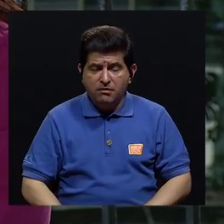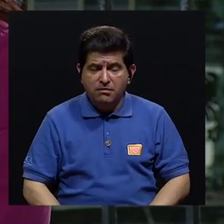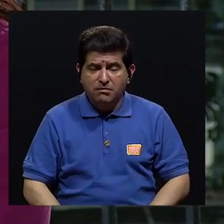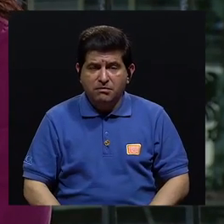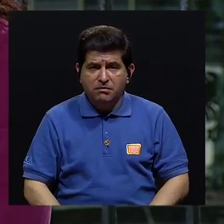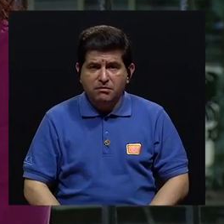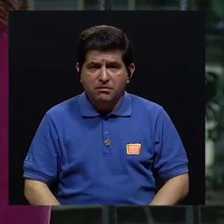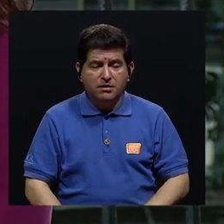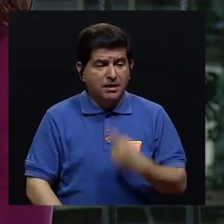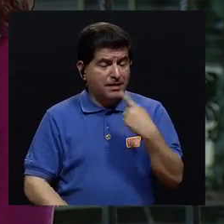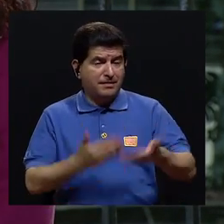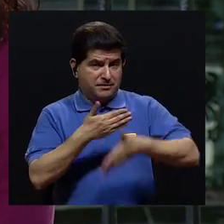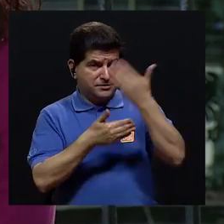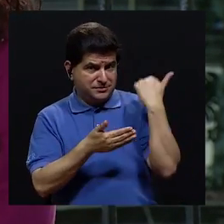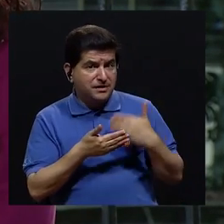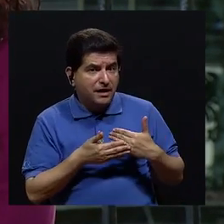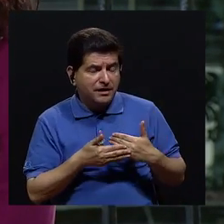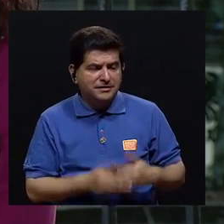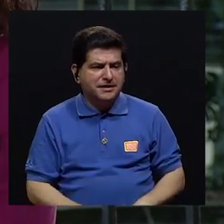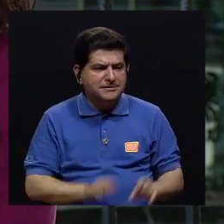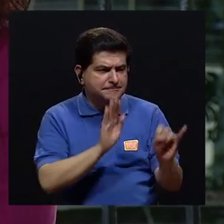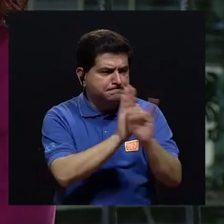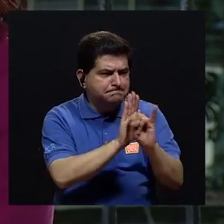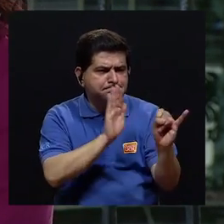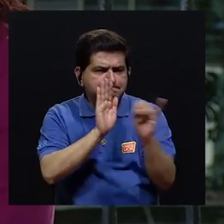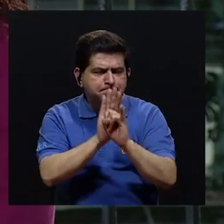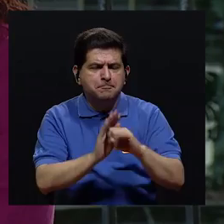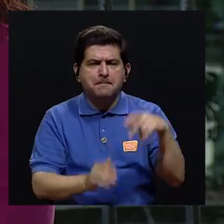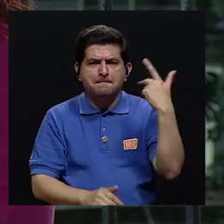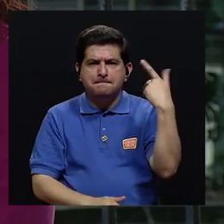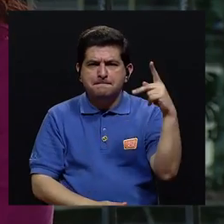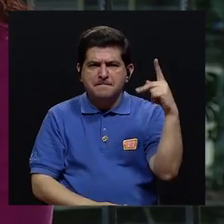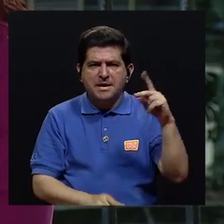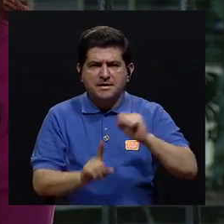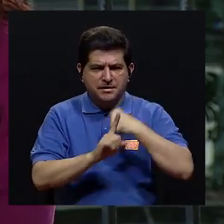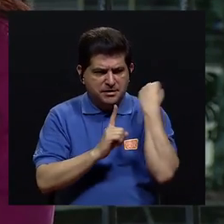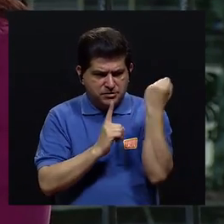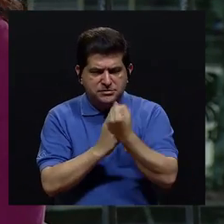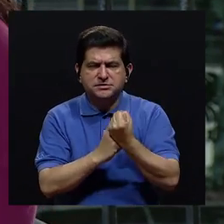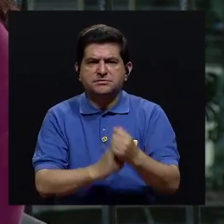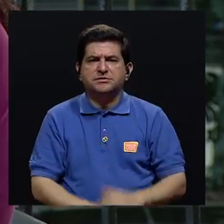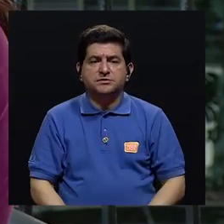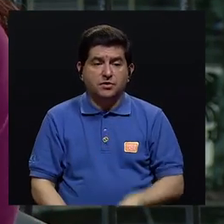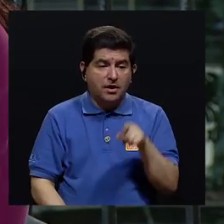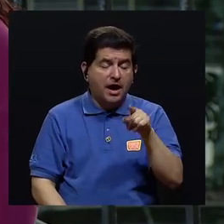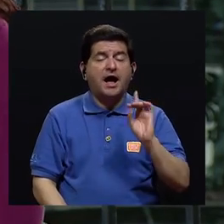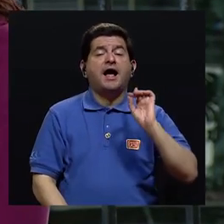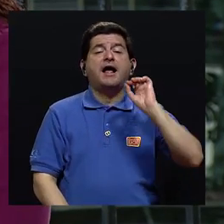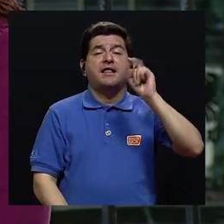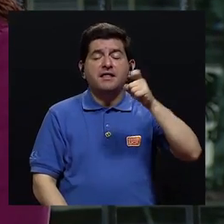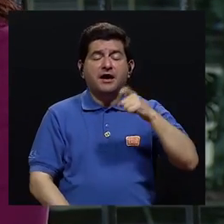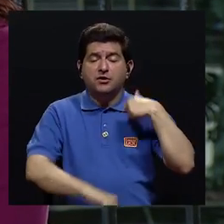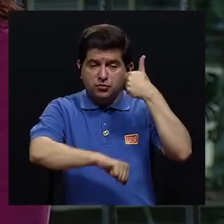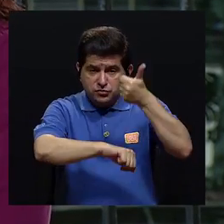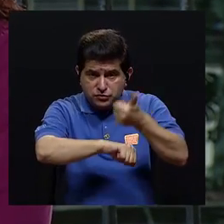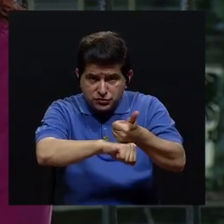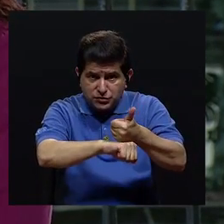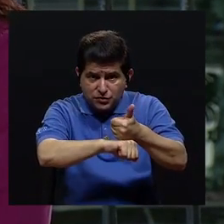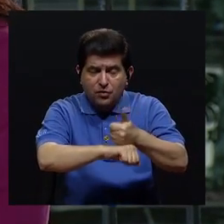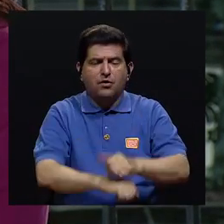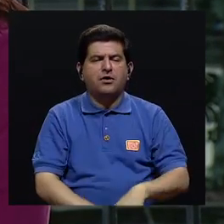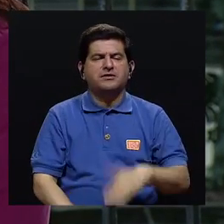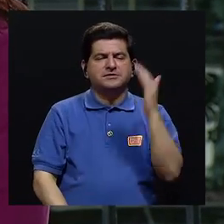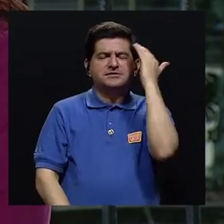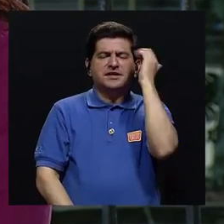tener. Como hablábamos anteriormente, se hace una identificación de peligros y riesgos y con base en todo ese diagnóstico